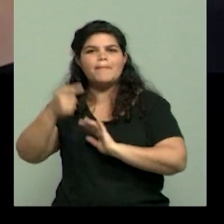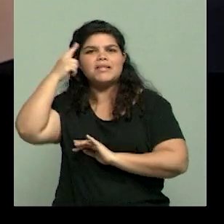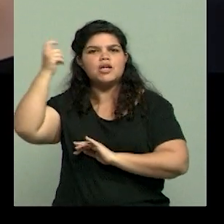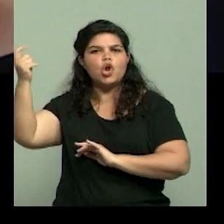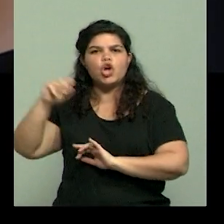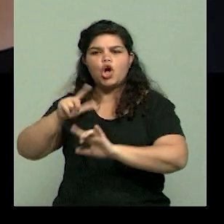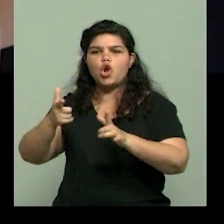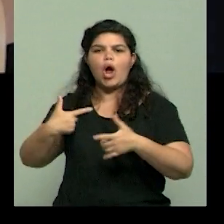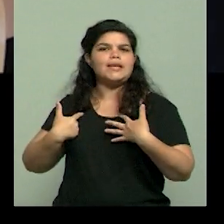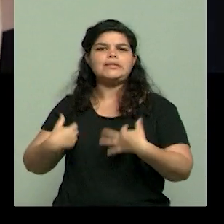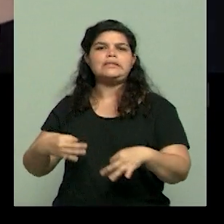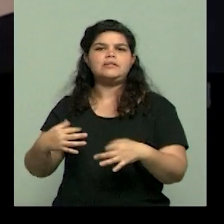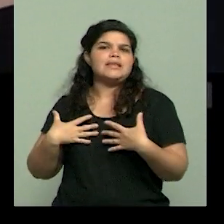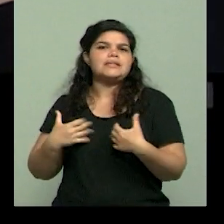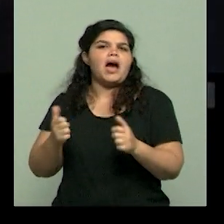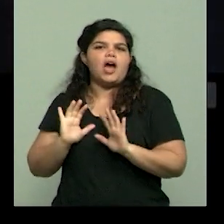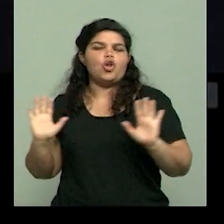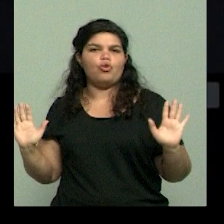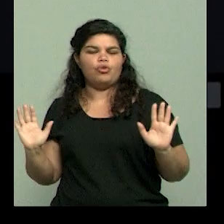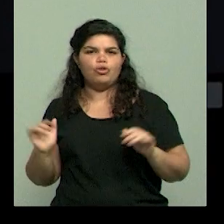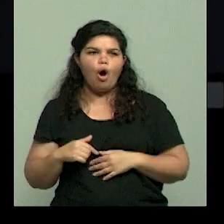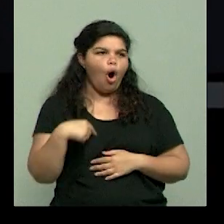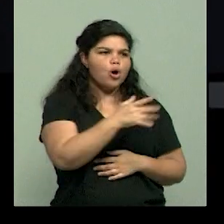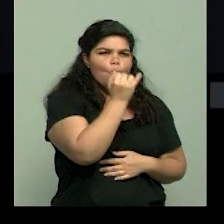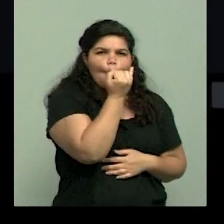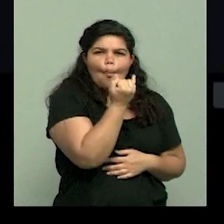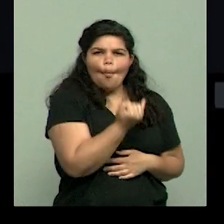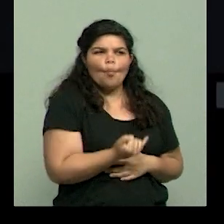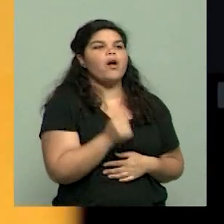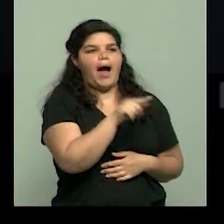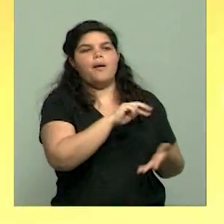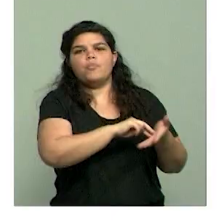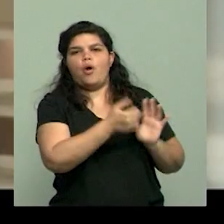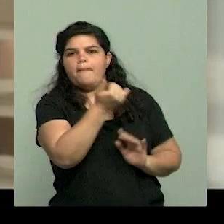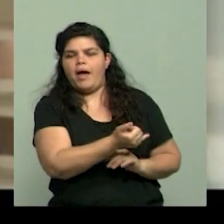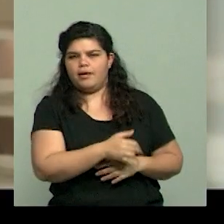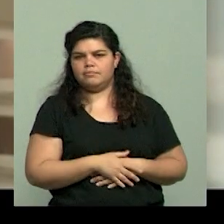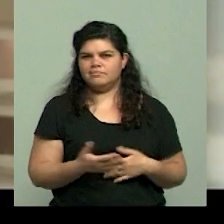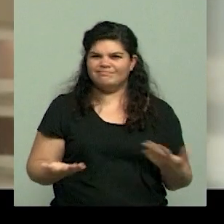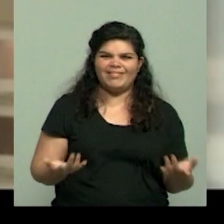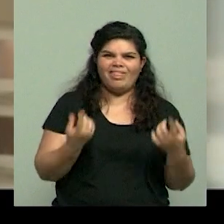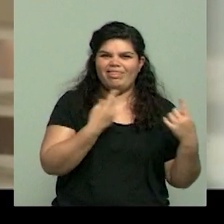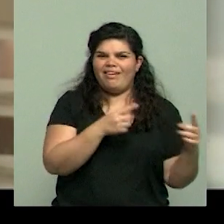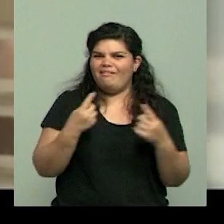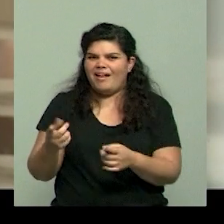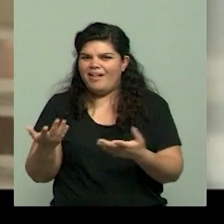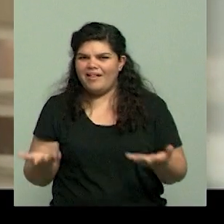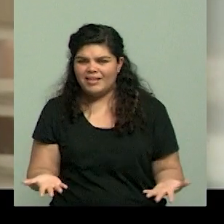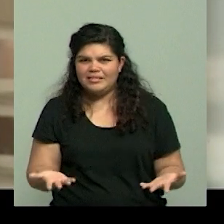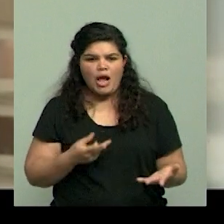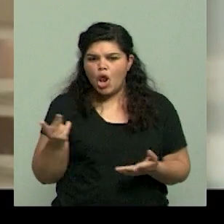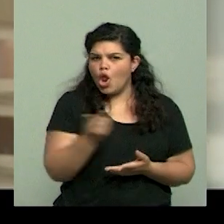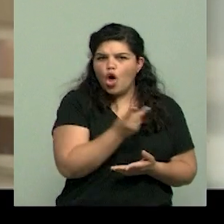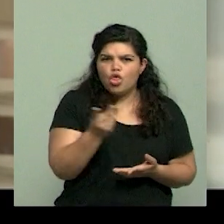error considerarlo así porque, a ver, no es por el exceso de peso, sino por la conducta en sí, por todo lo que genera